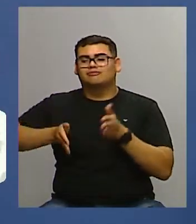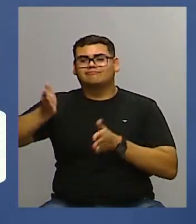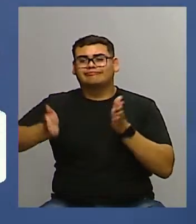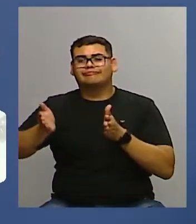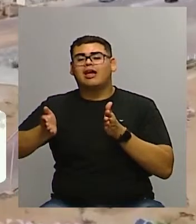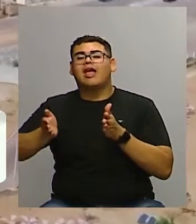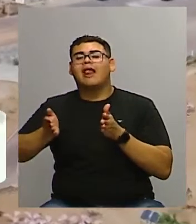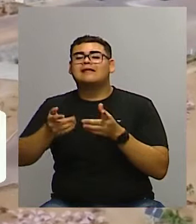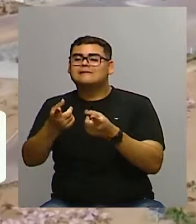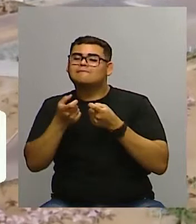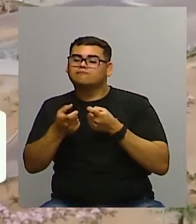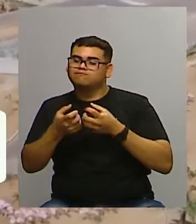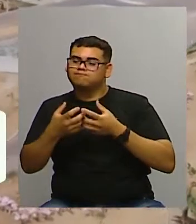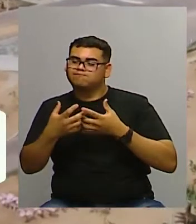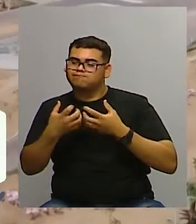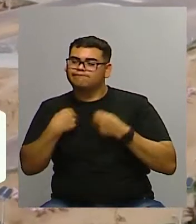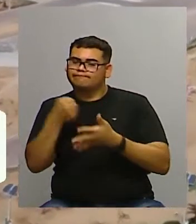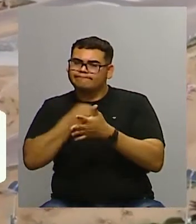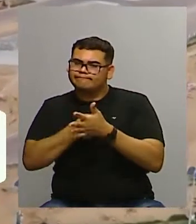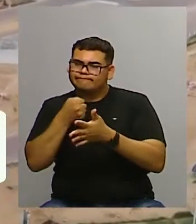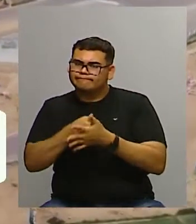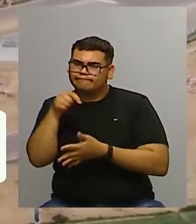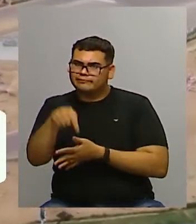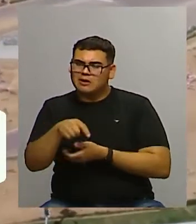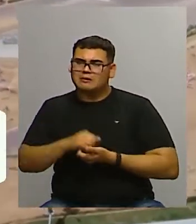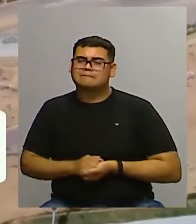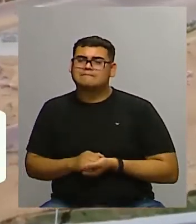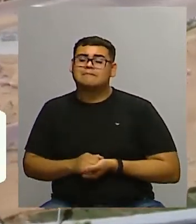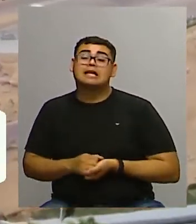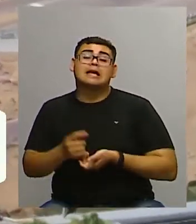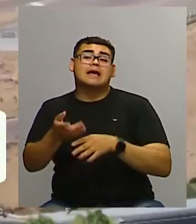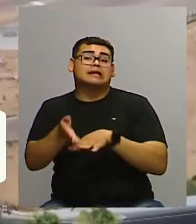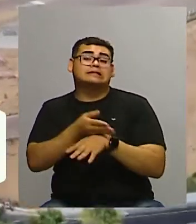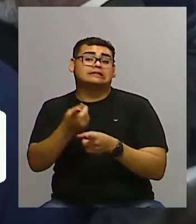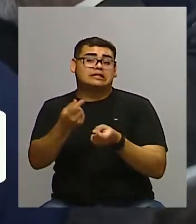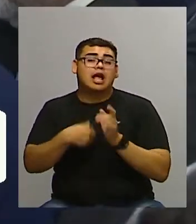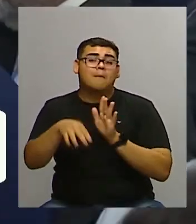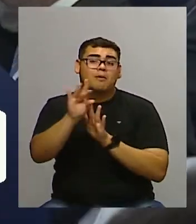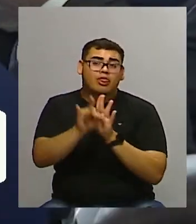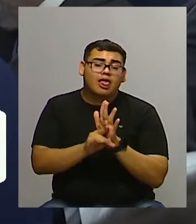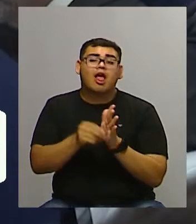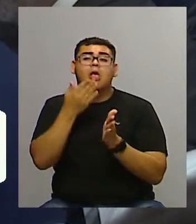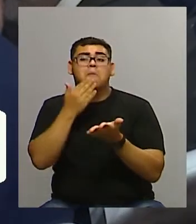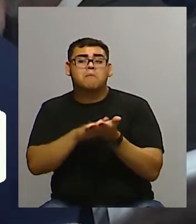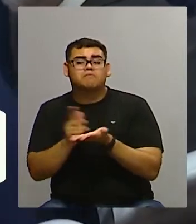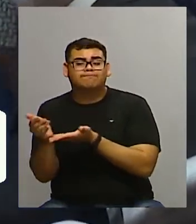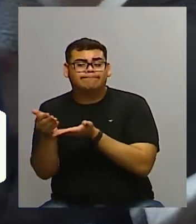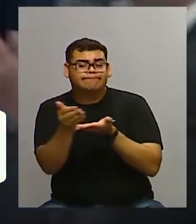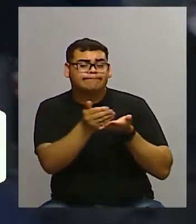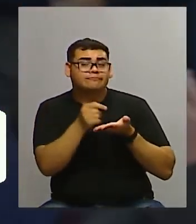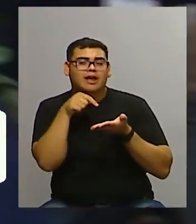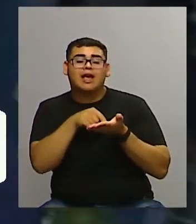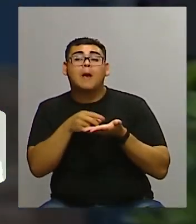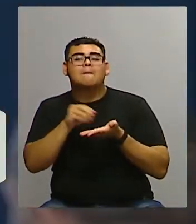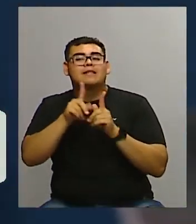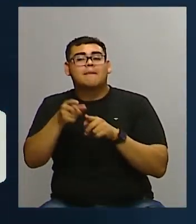significa acción. Pero nada de esto puede suceder sin datos, sin pruebas que informen esas decisiones o la ciencia que apoye